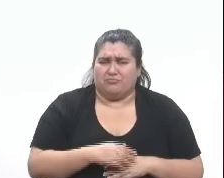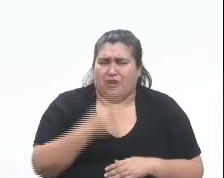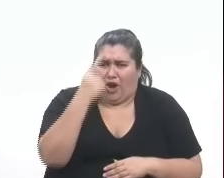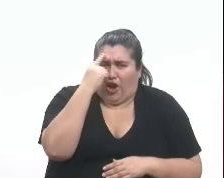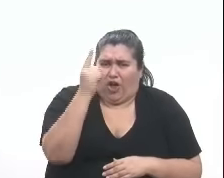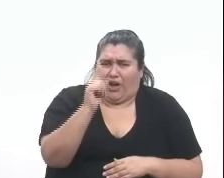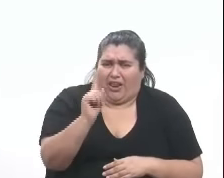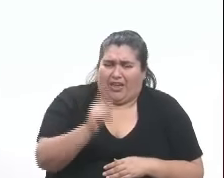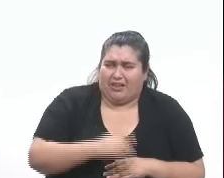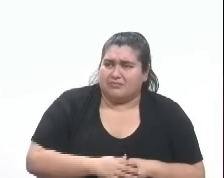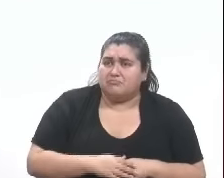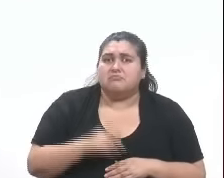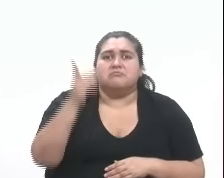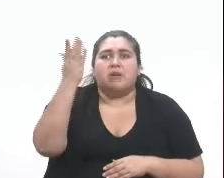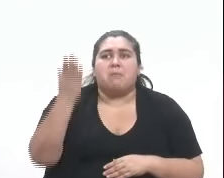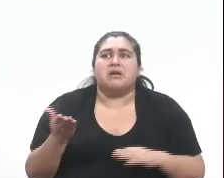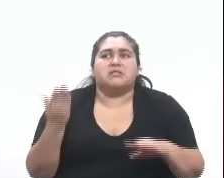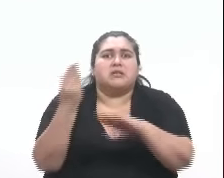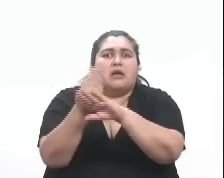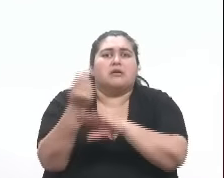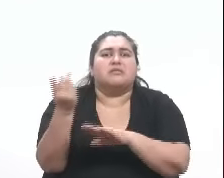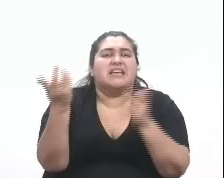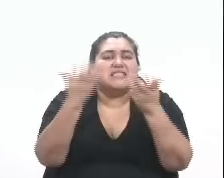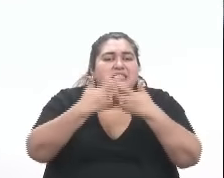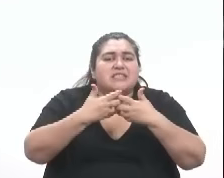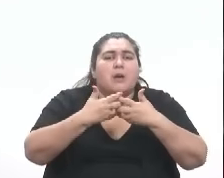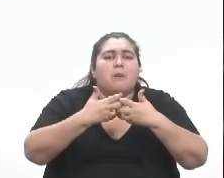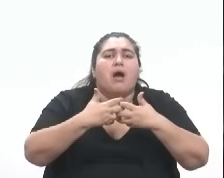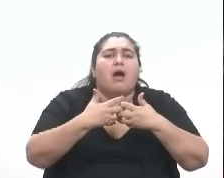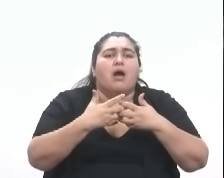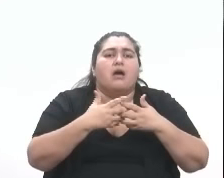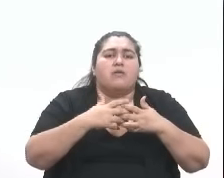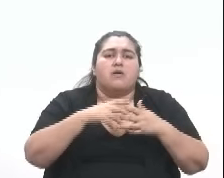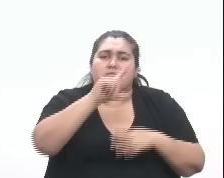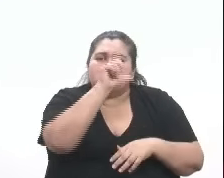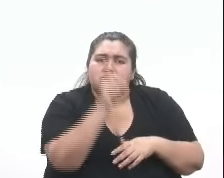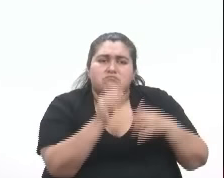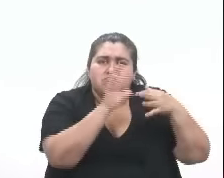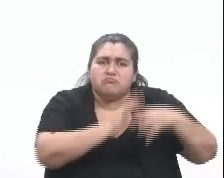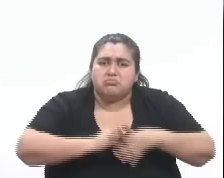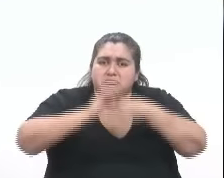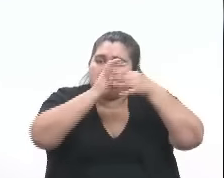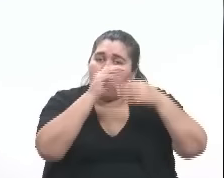Tenemos un presidente que no cree en el sistema republicano de gobierno.